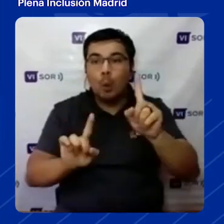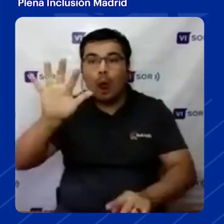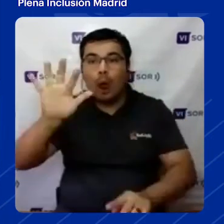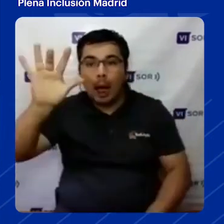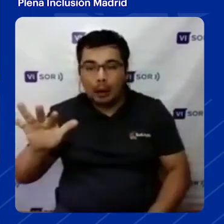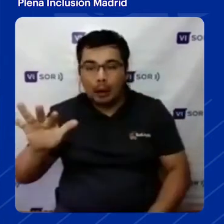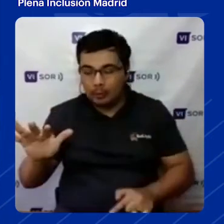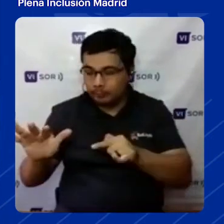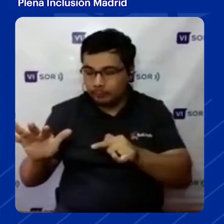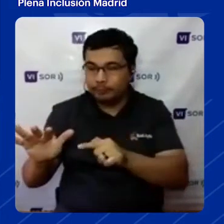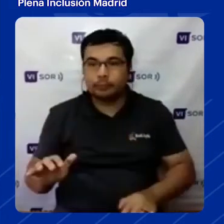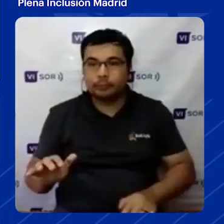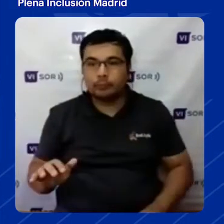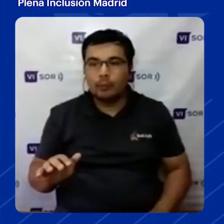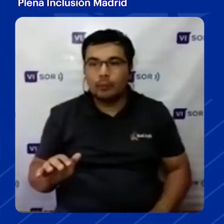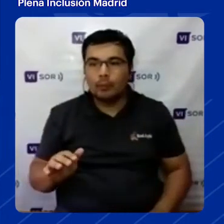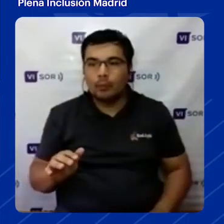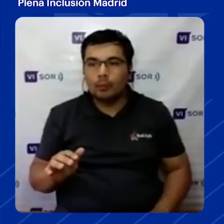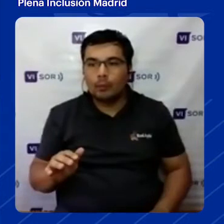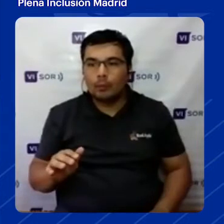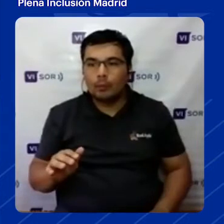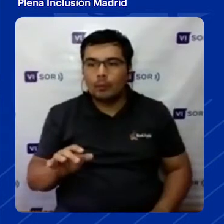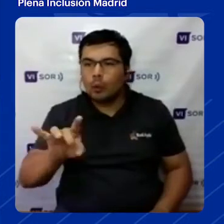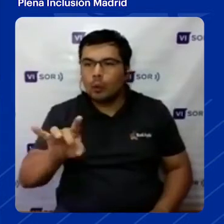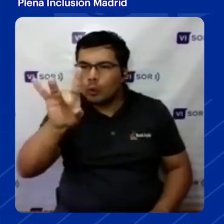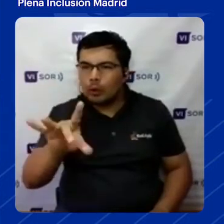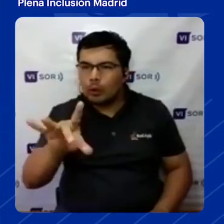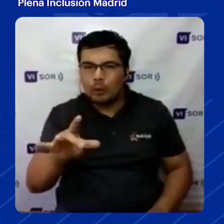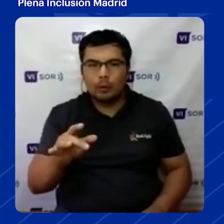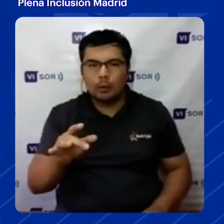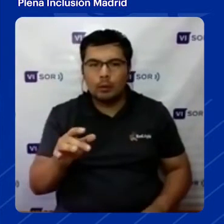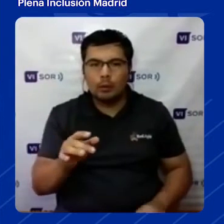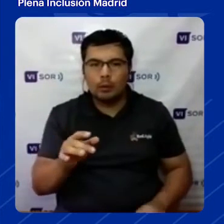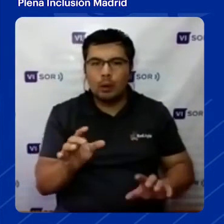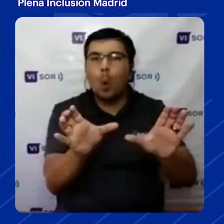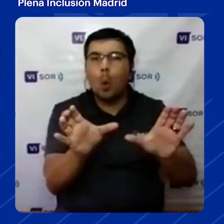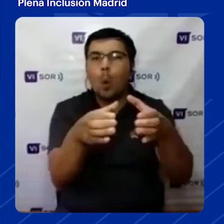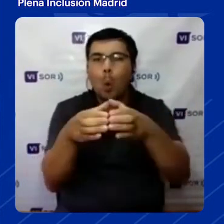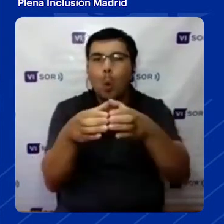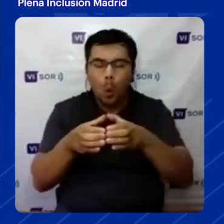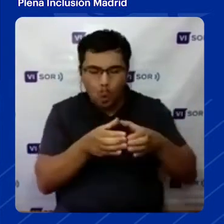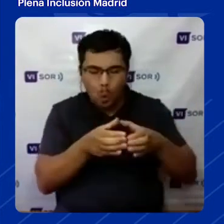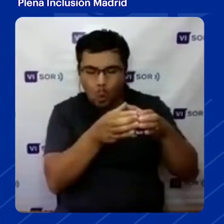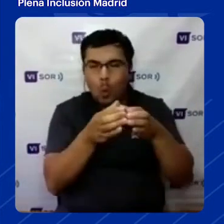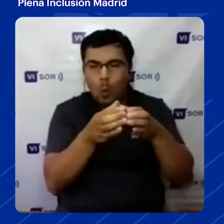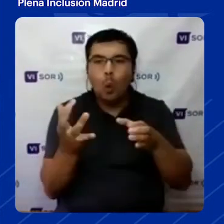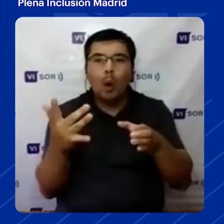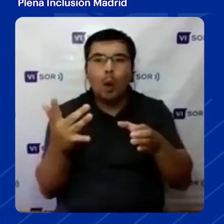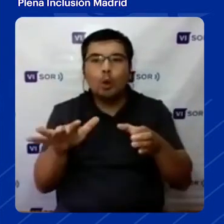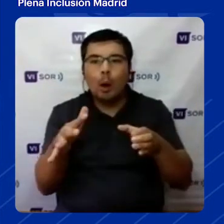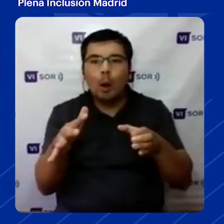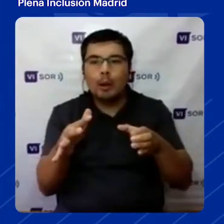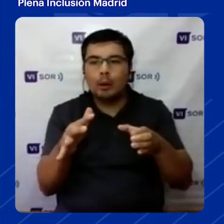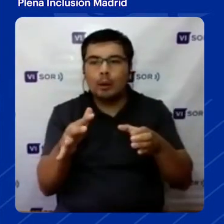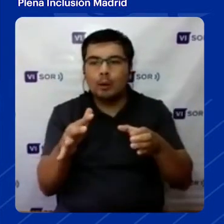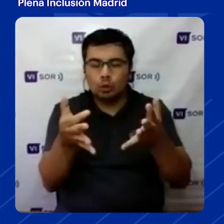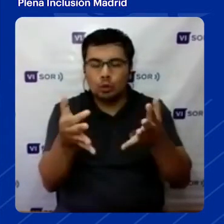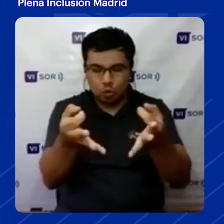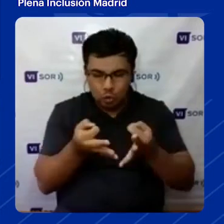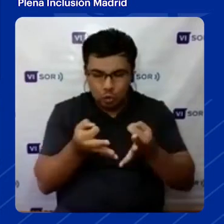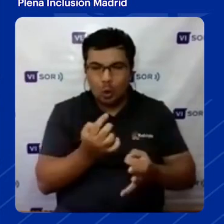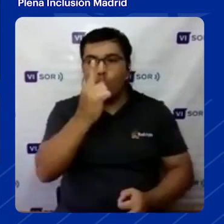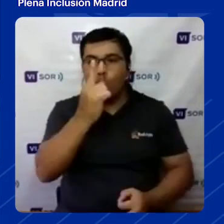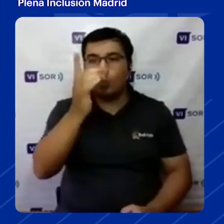saber cuánto puede llegar a sumar todo este conjunto de personas? Un tercio. Un tercio de